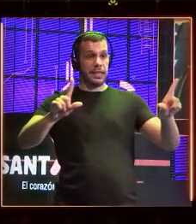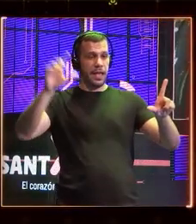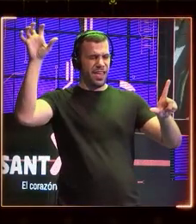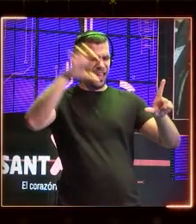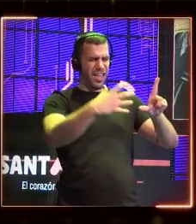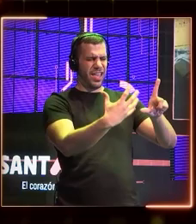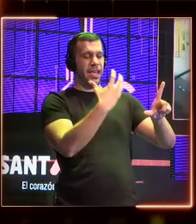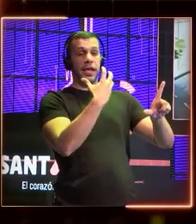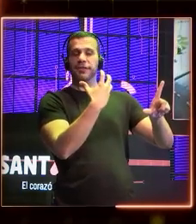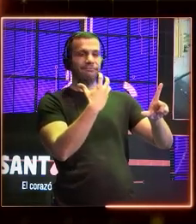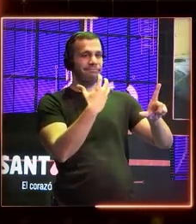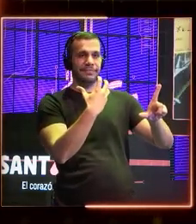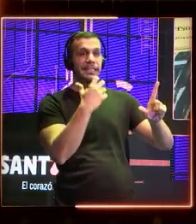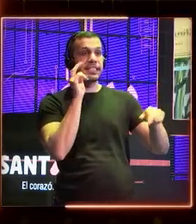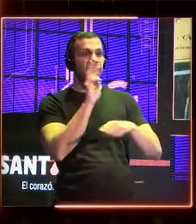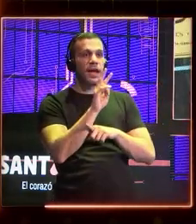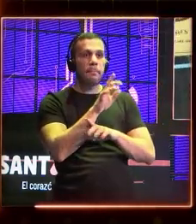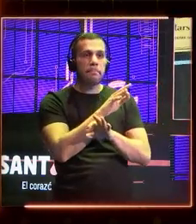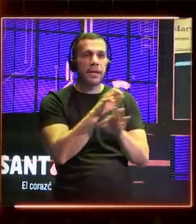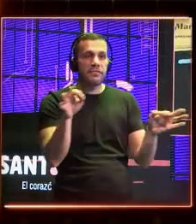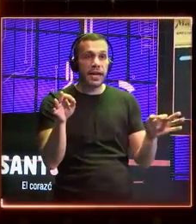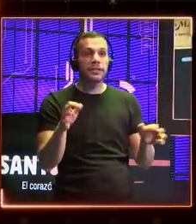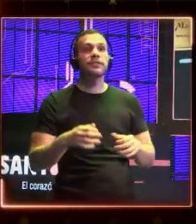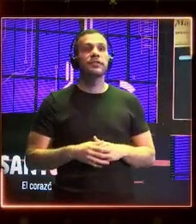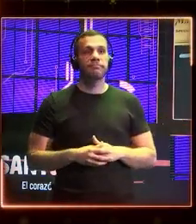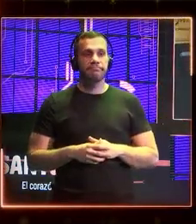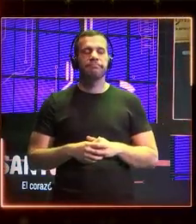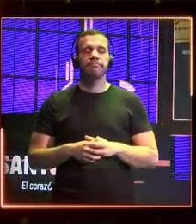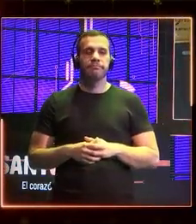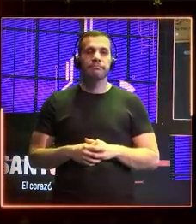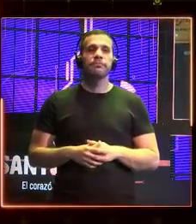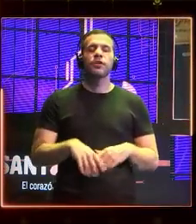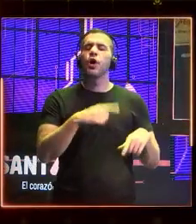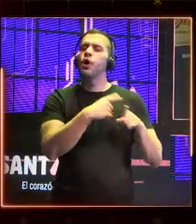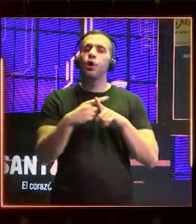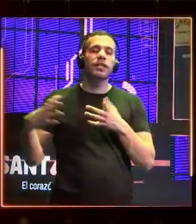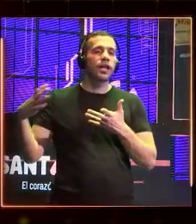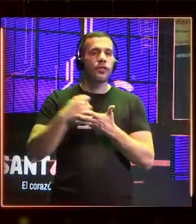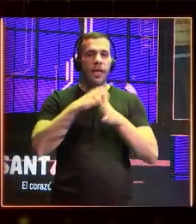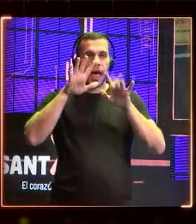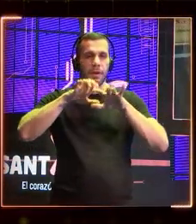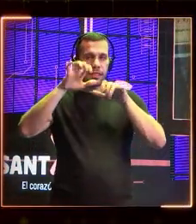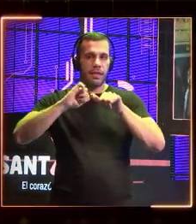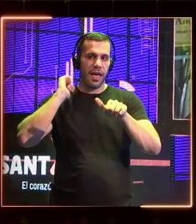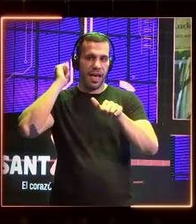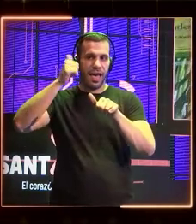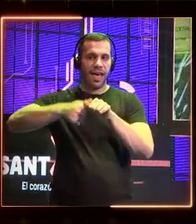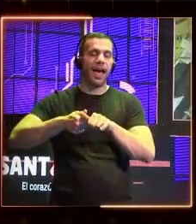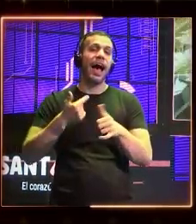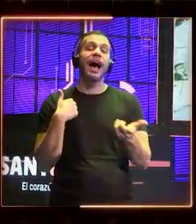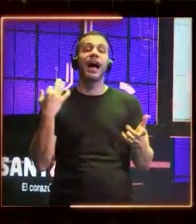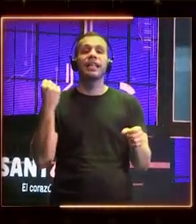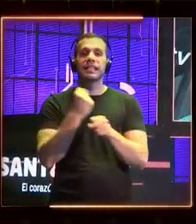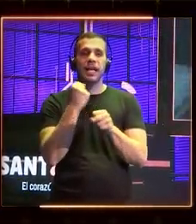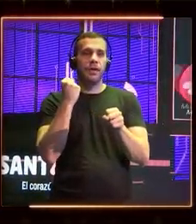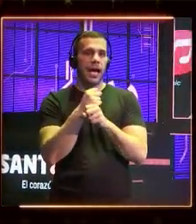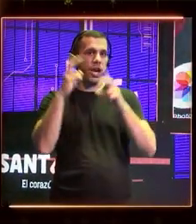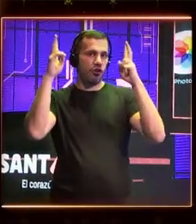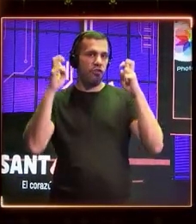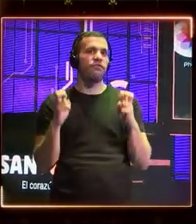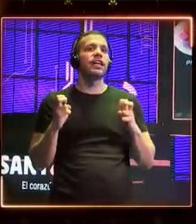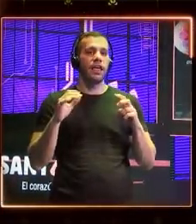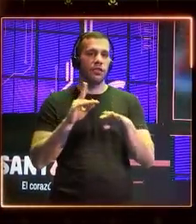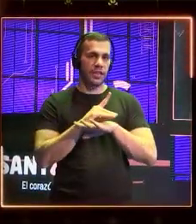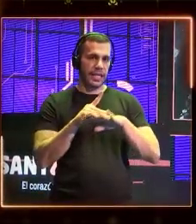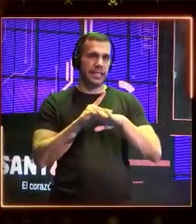todo lo que tenemos ahora mismo todo lo que hemos aprendido como como seres humanos es a trabajar digitalmente confinados Pero eso se